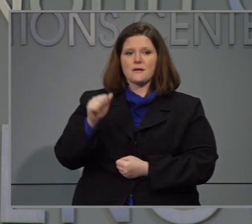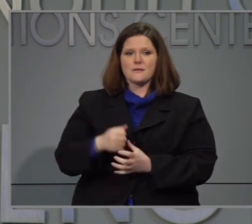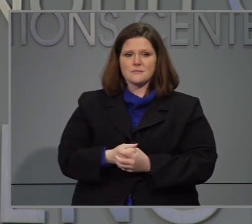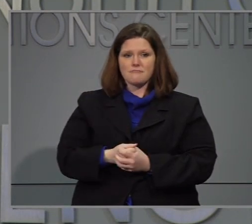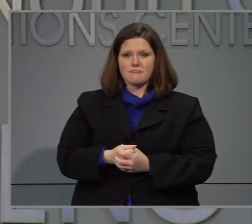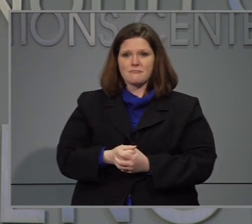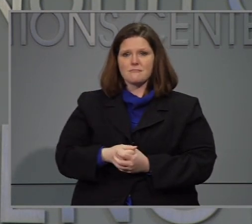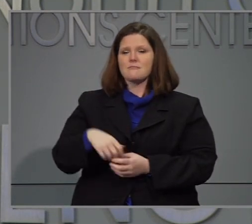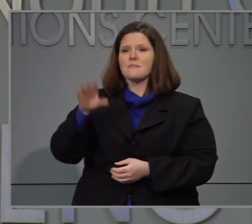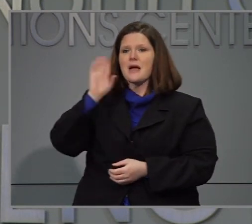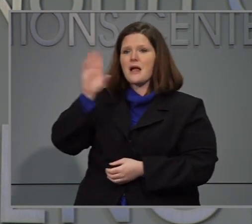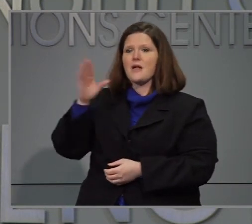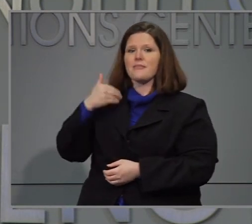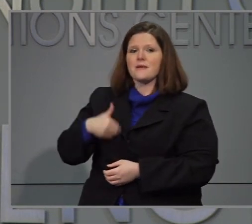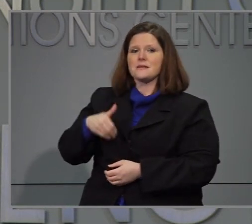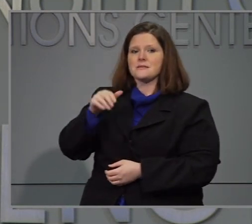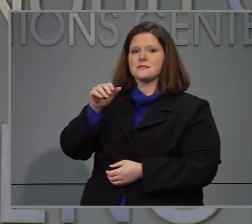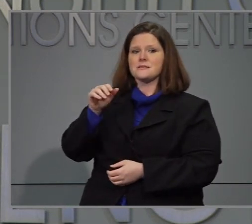Hola, gobernador.